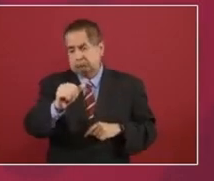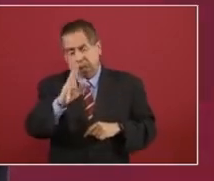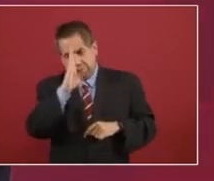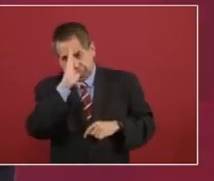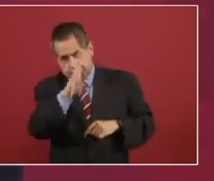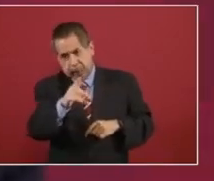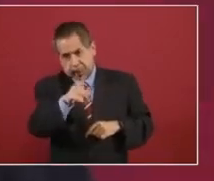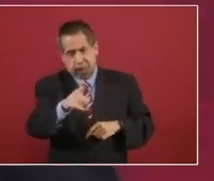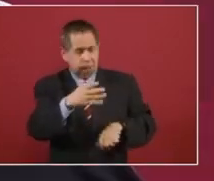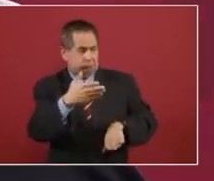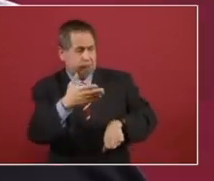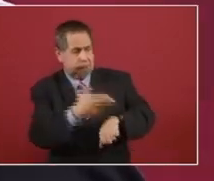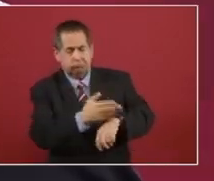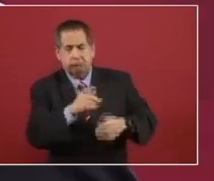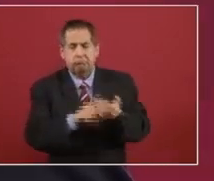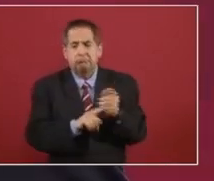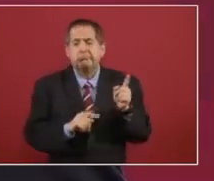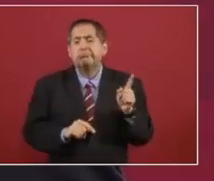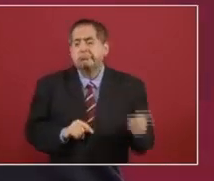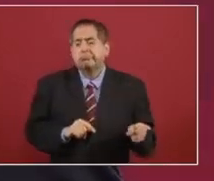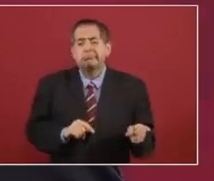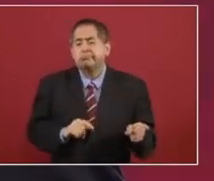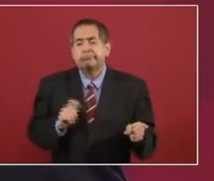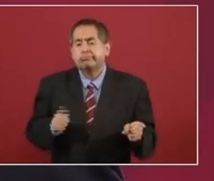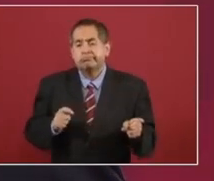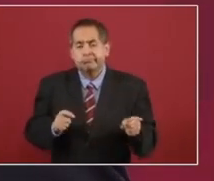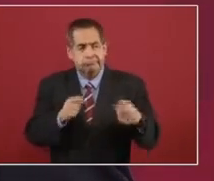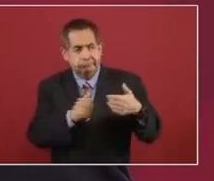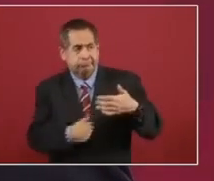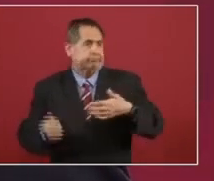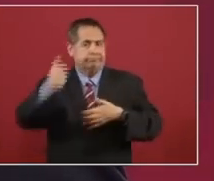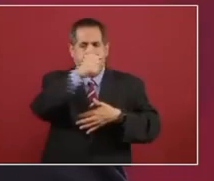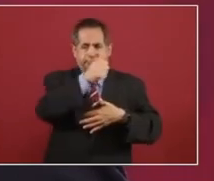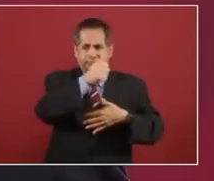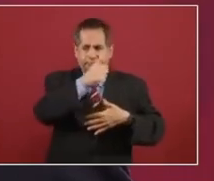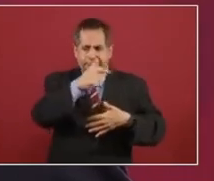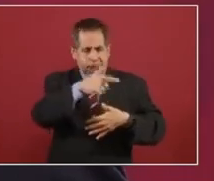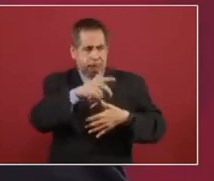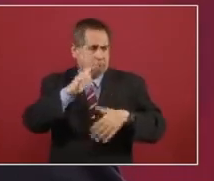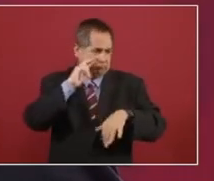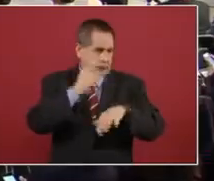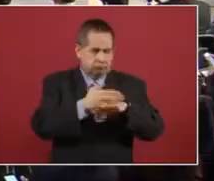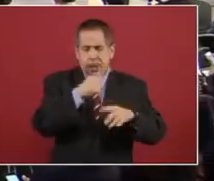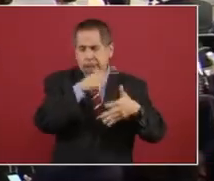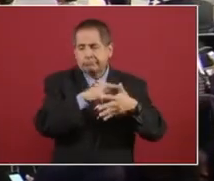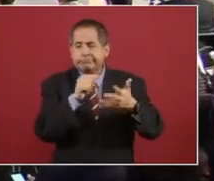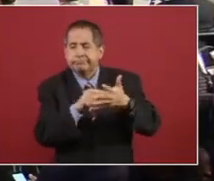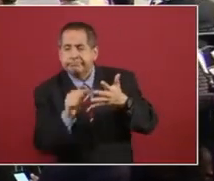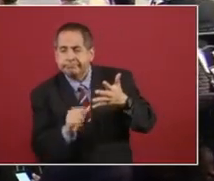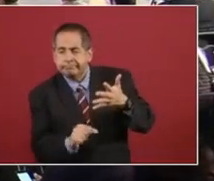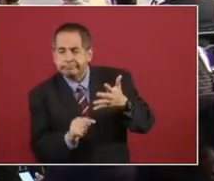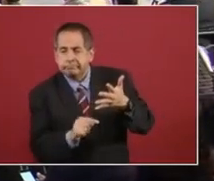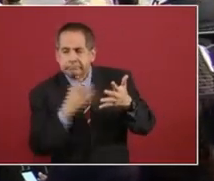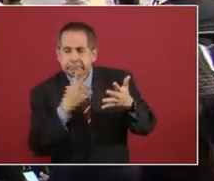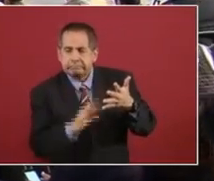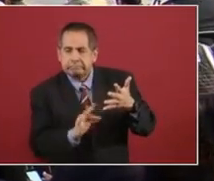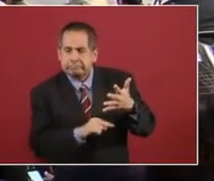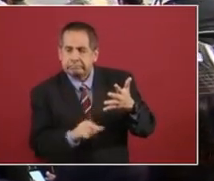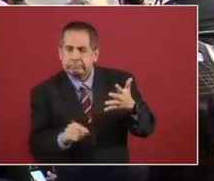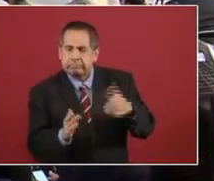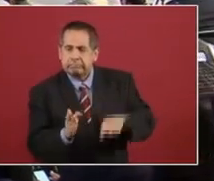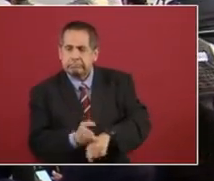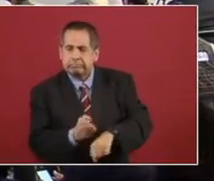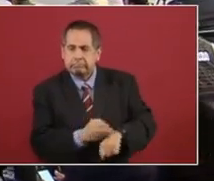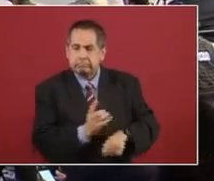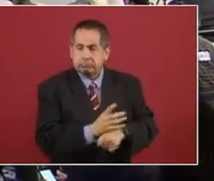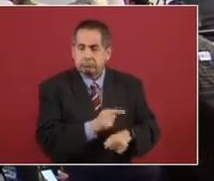dirigidas a castigar a los de arriba y a los de abajo, pero no solo a